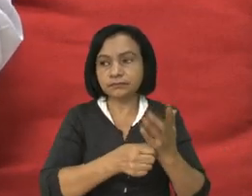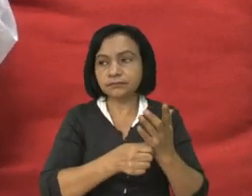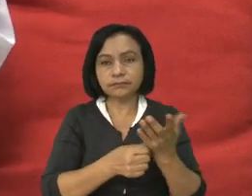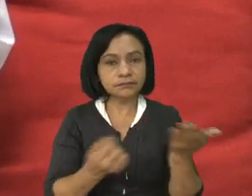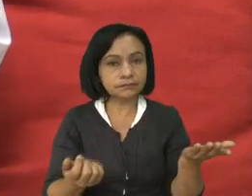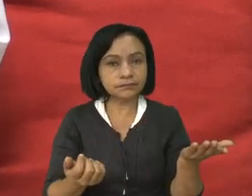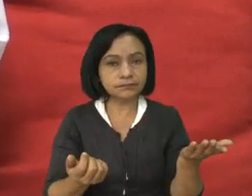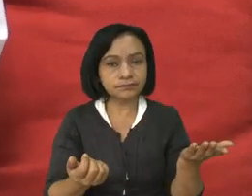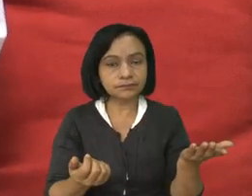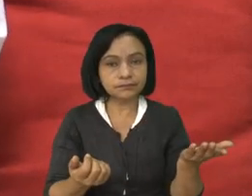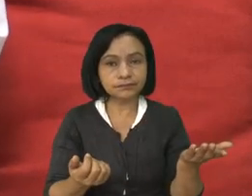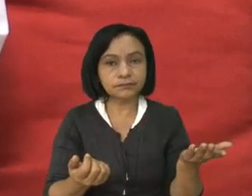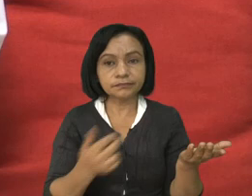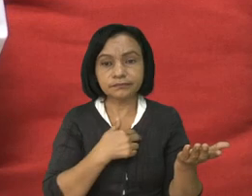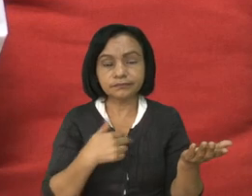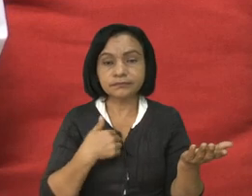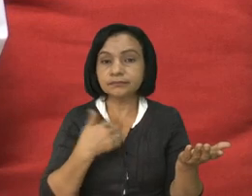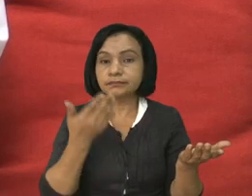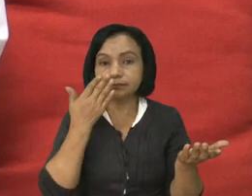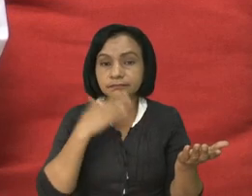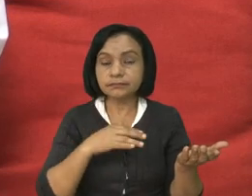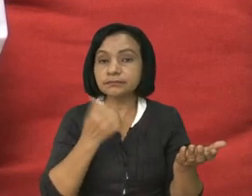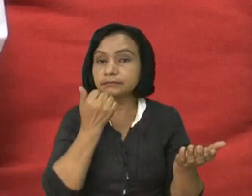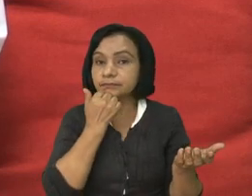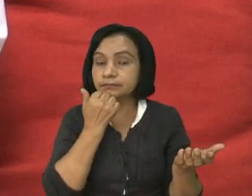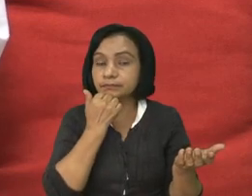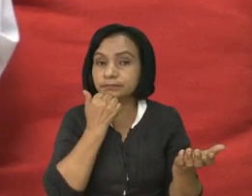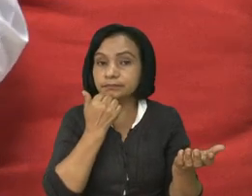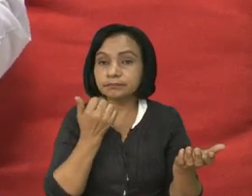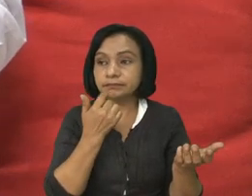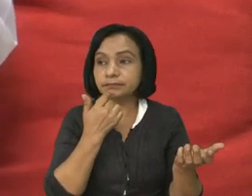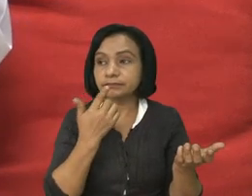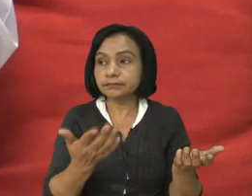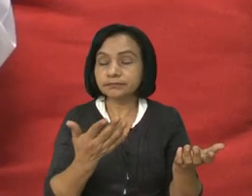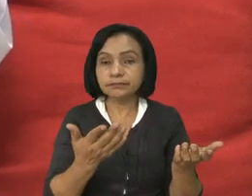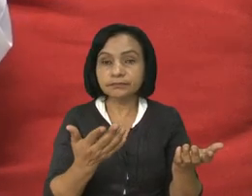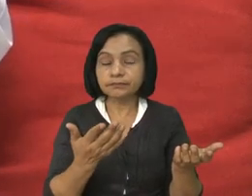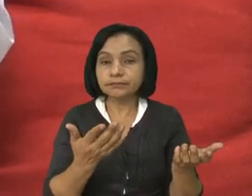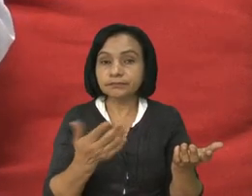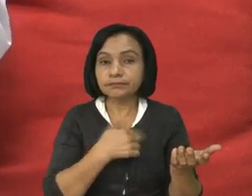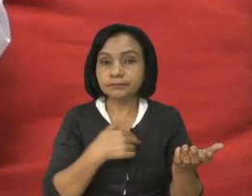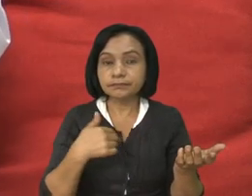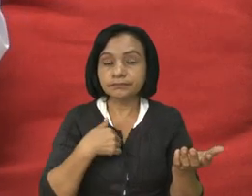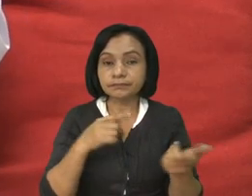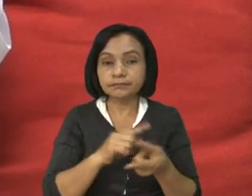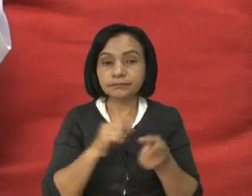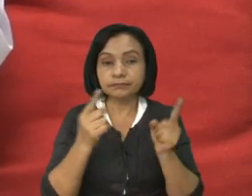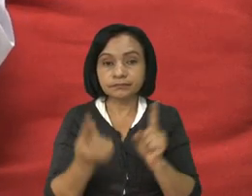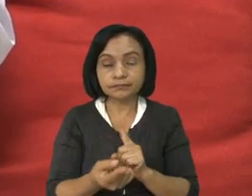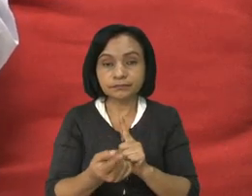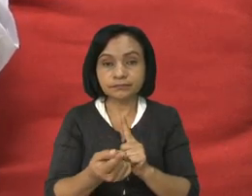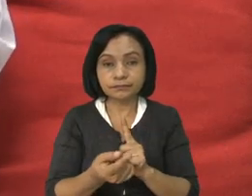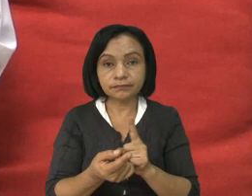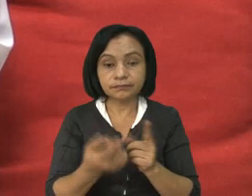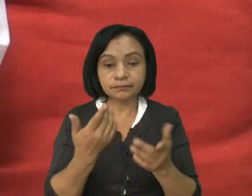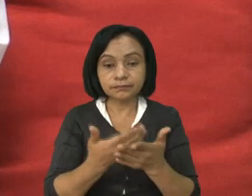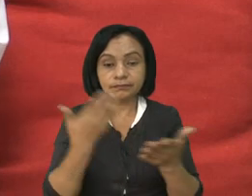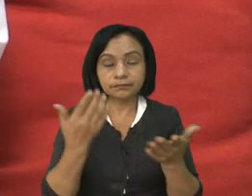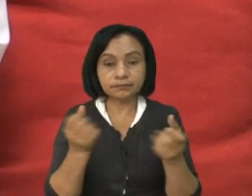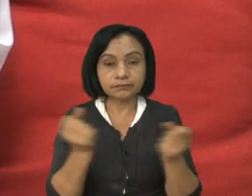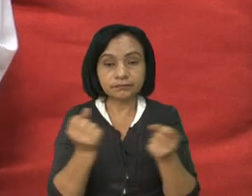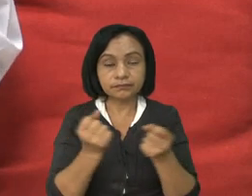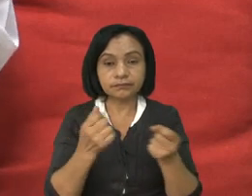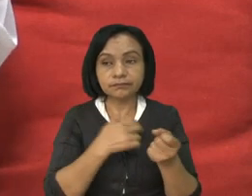Eso es un error, es un error, que porque con solo el cambio de temperatura brusco,